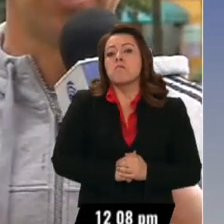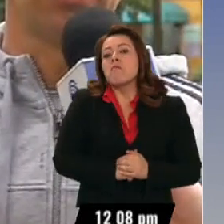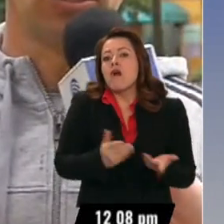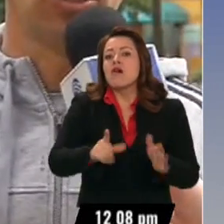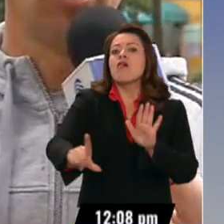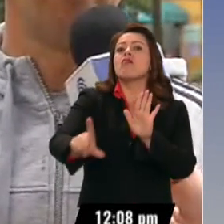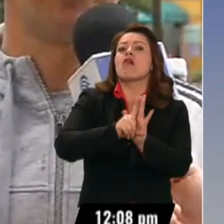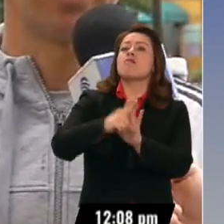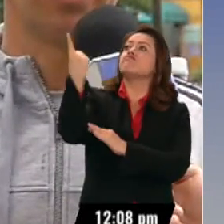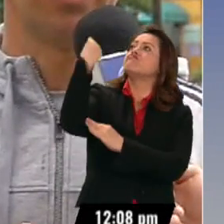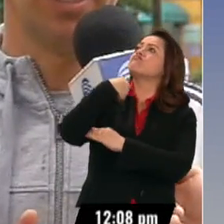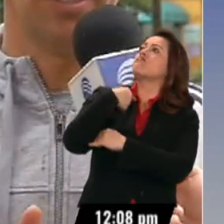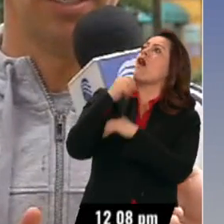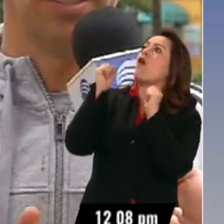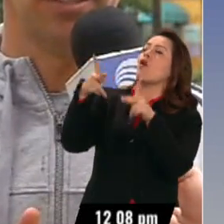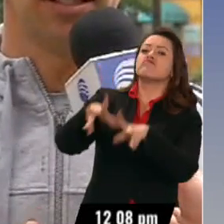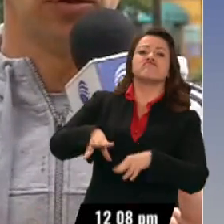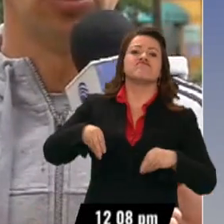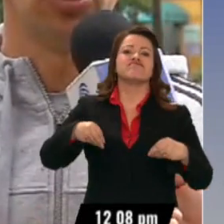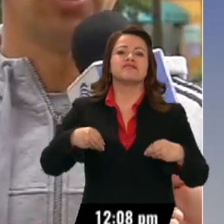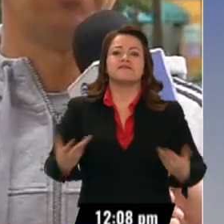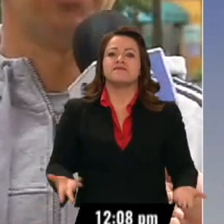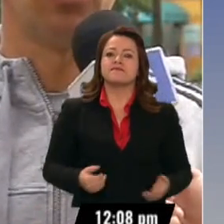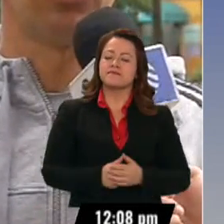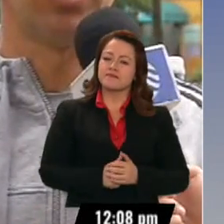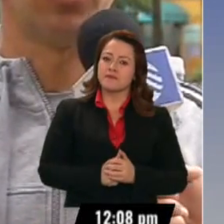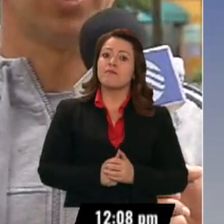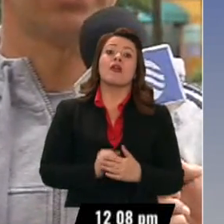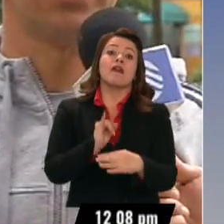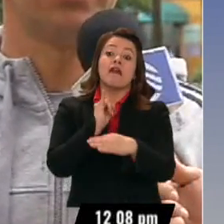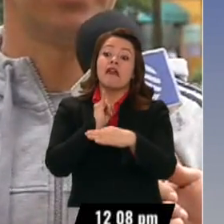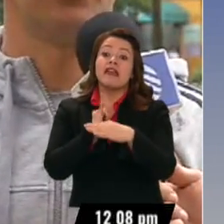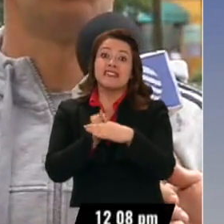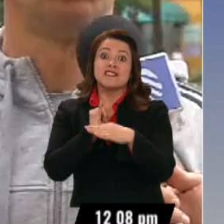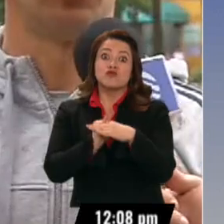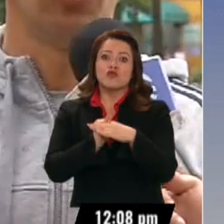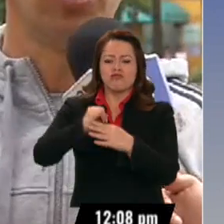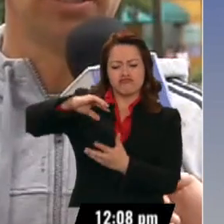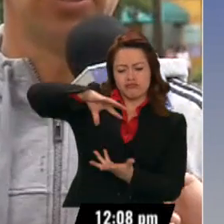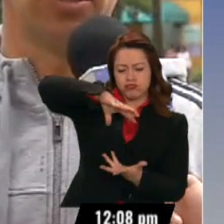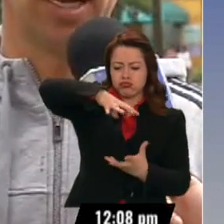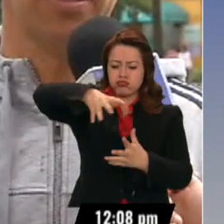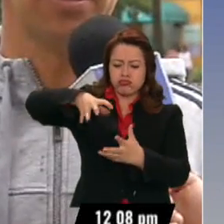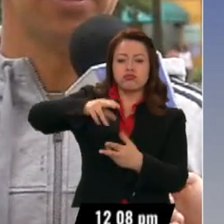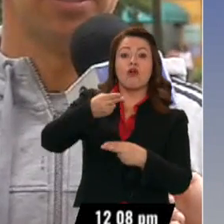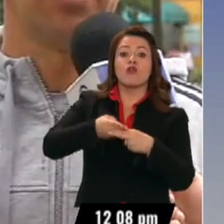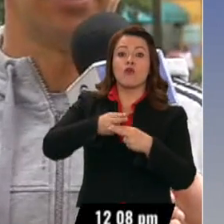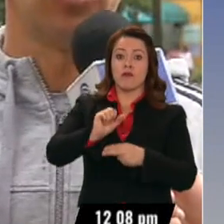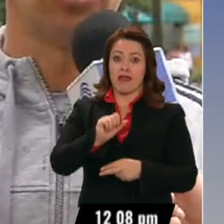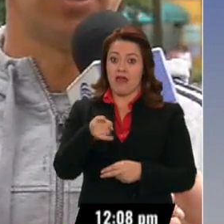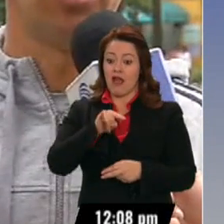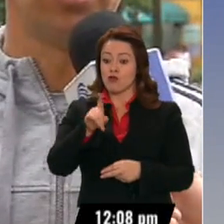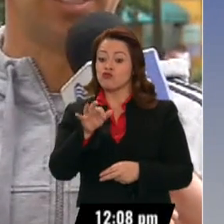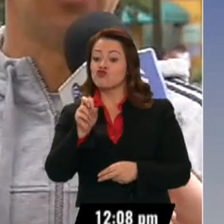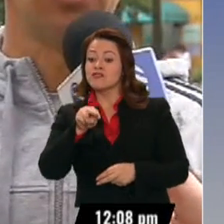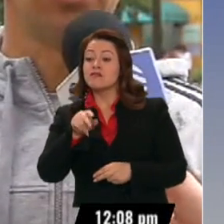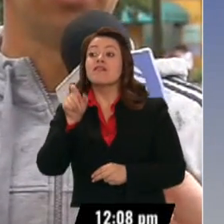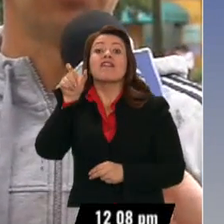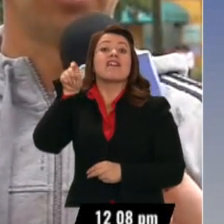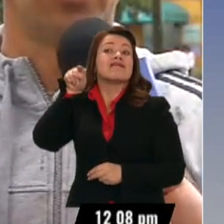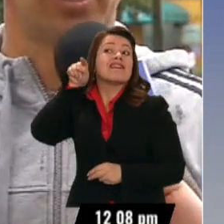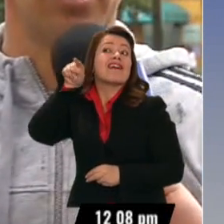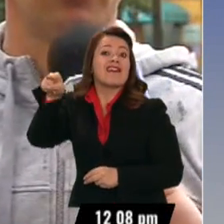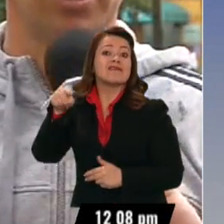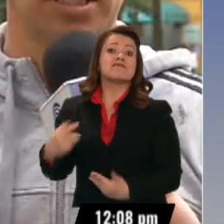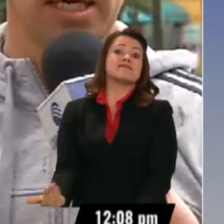pero reiteramos, la decisión del Instituto Geográfico Agustín Codazzi tiene control jurisdiccional ante el Consejo de